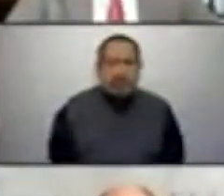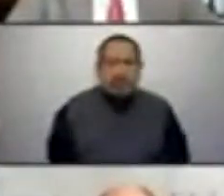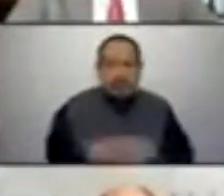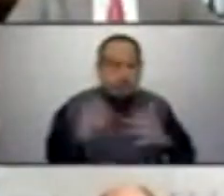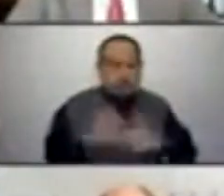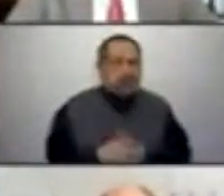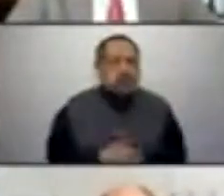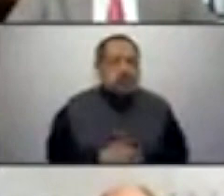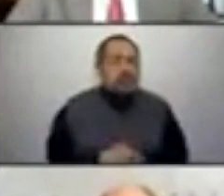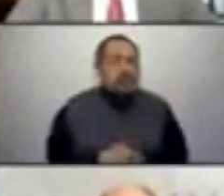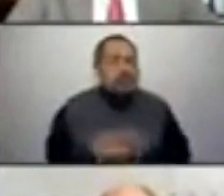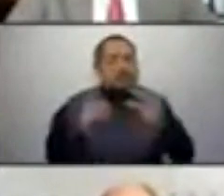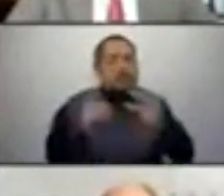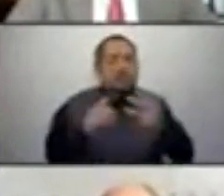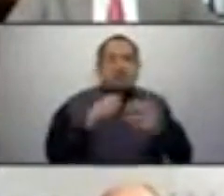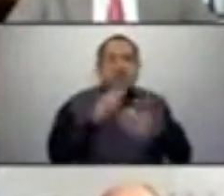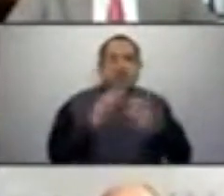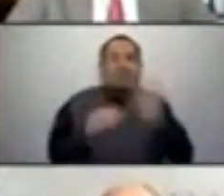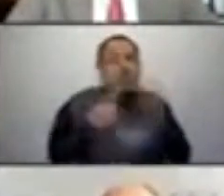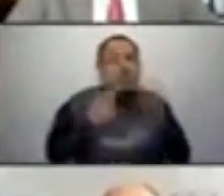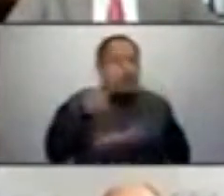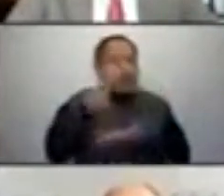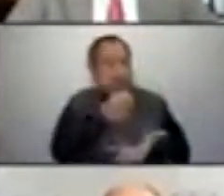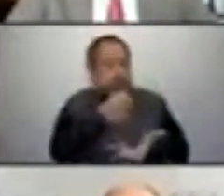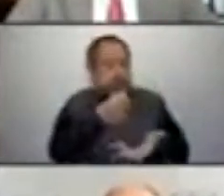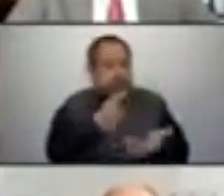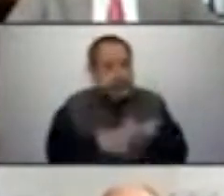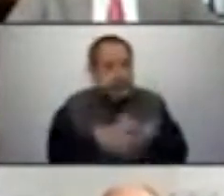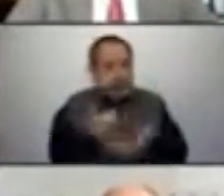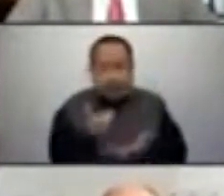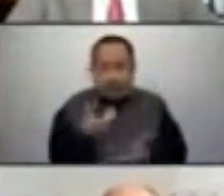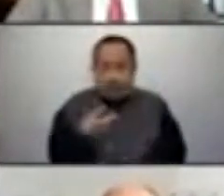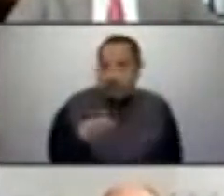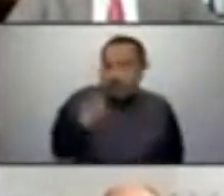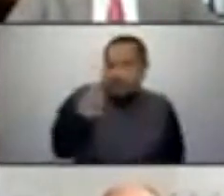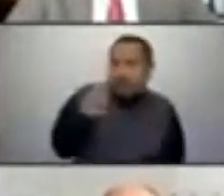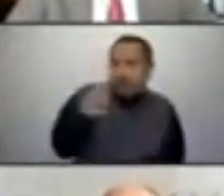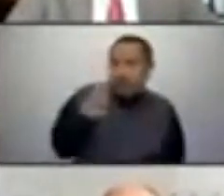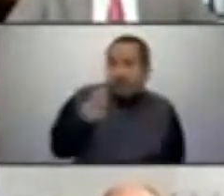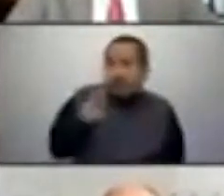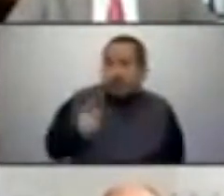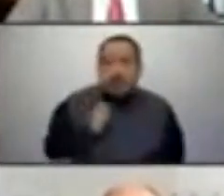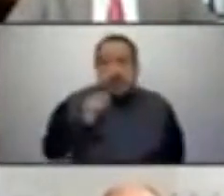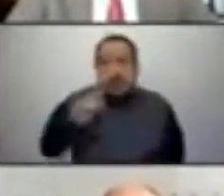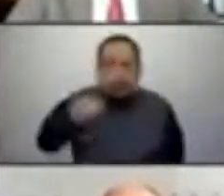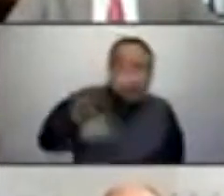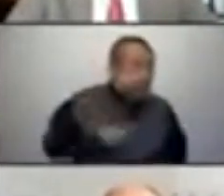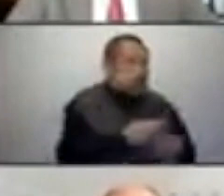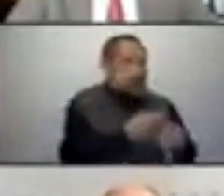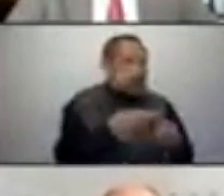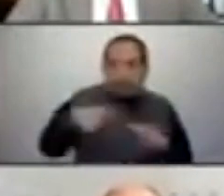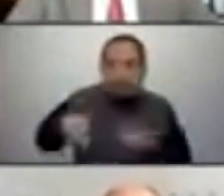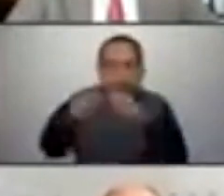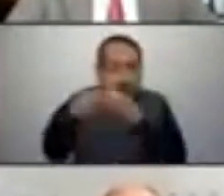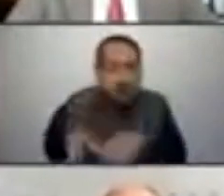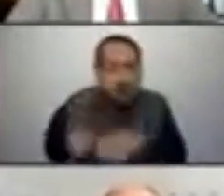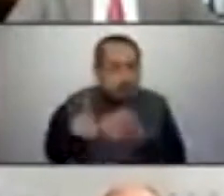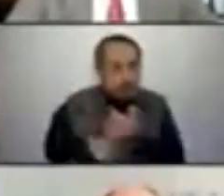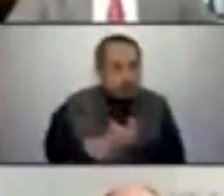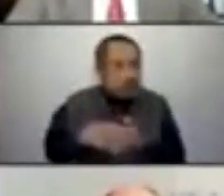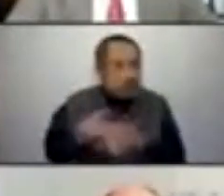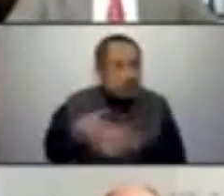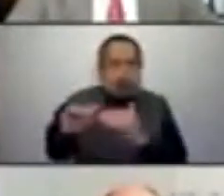por lo que hace al uso indebido de recursos públicos, a que el uso indebido de recursos públicos generaría una vulneración al principio de equidad